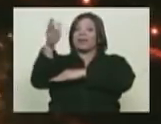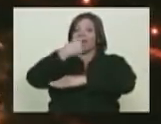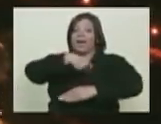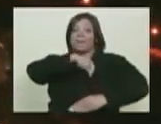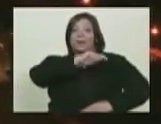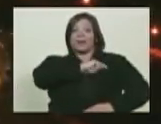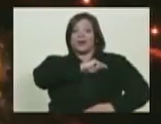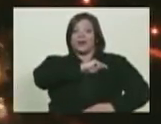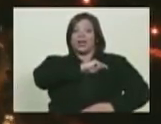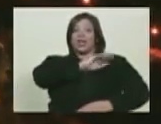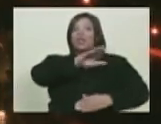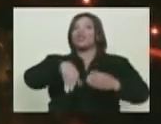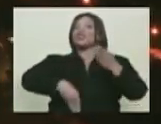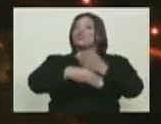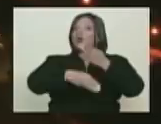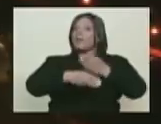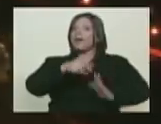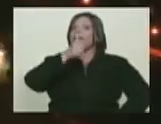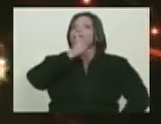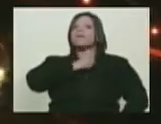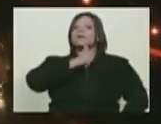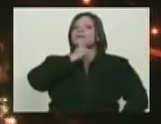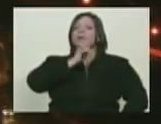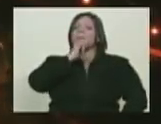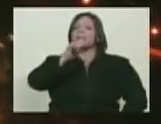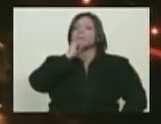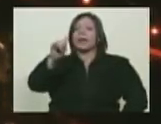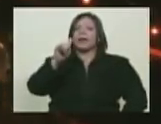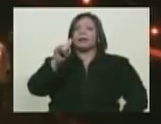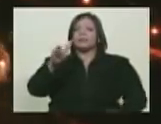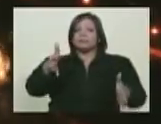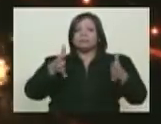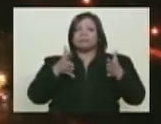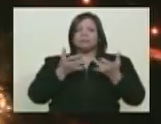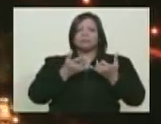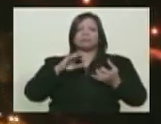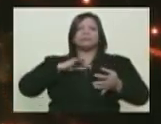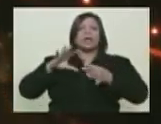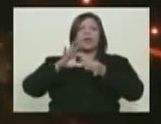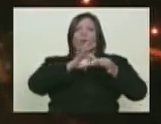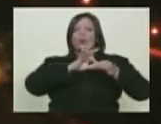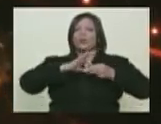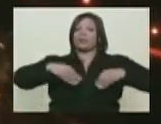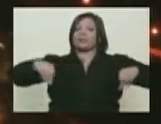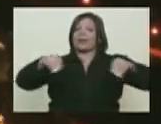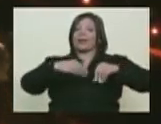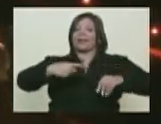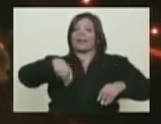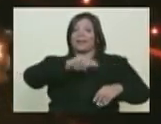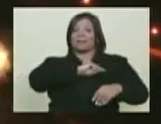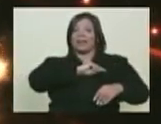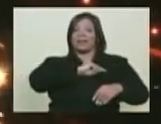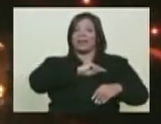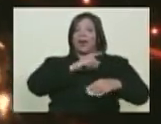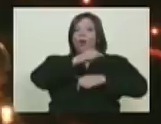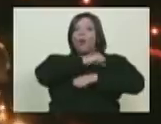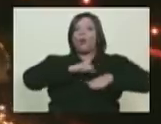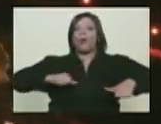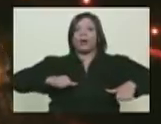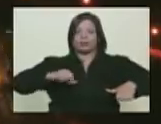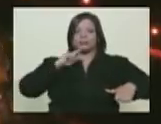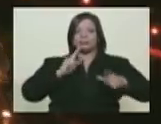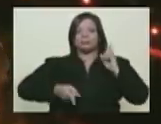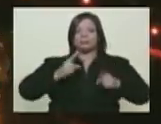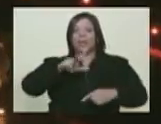españolas y todavía aguantando este mensaje a favor de la unidad territorial de España. La Guardia Urbana dice que han